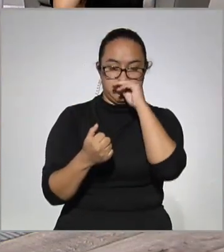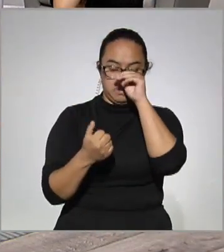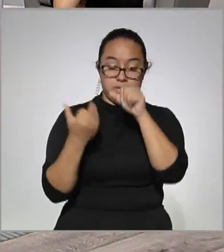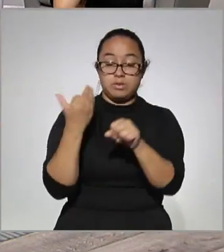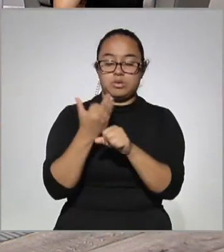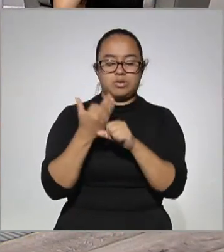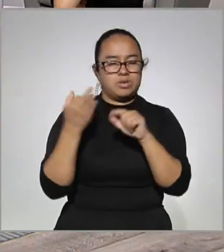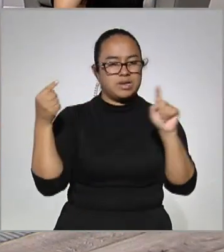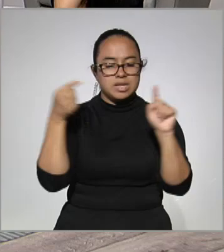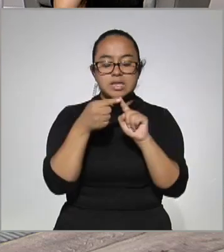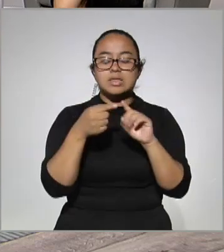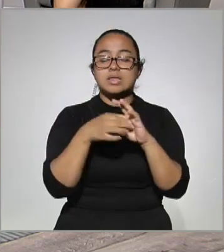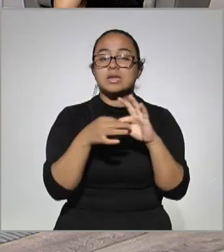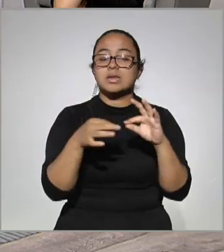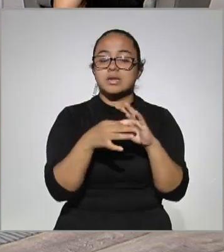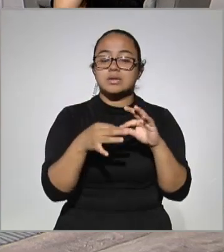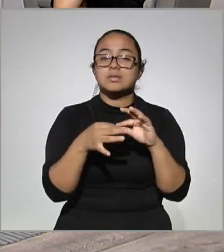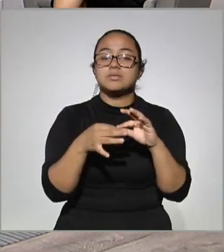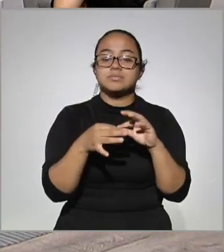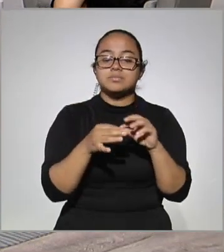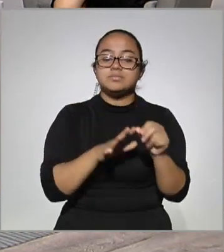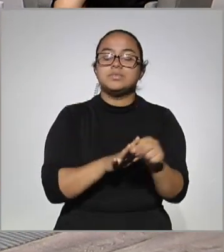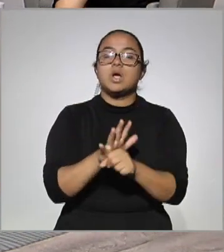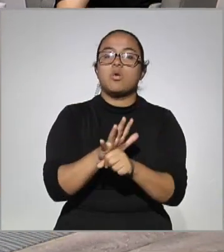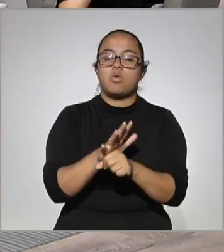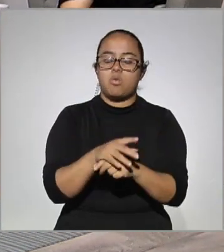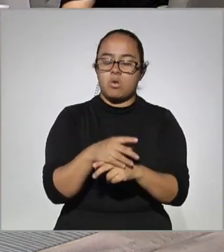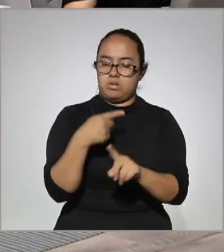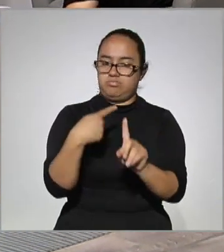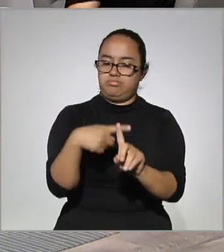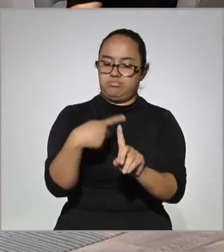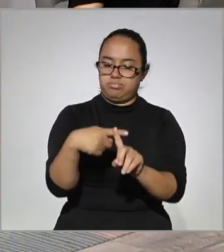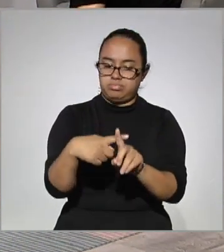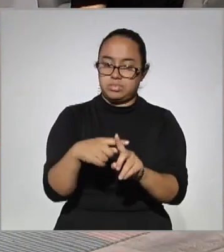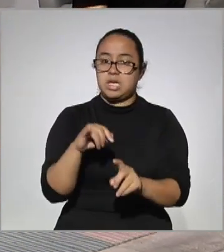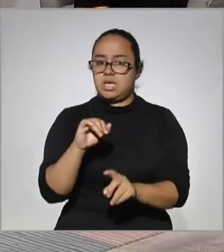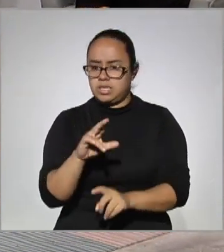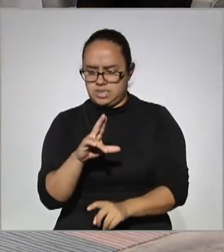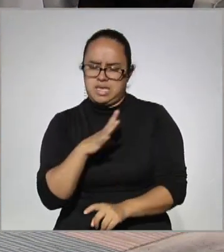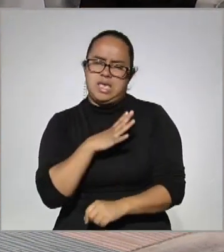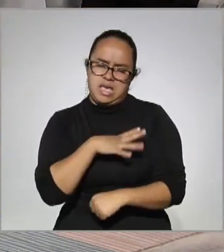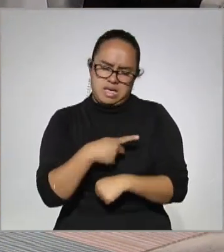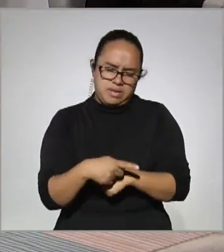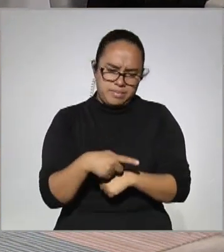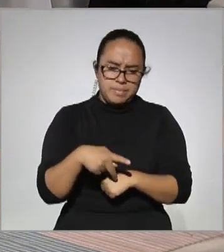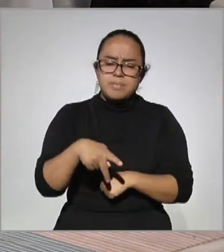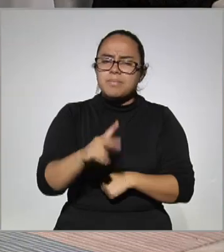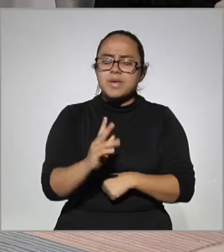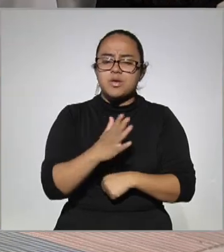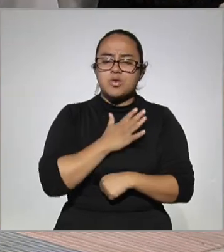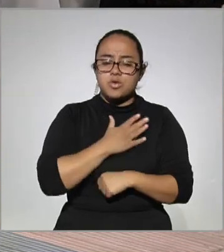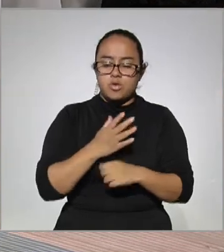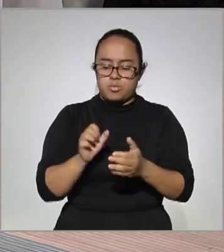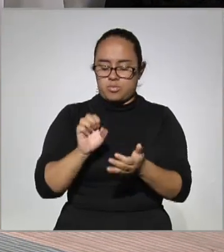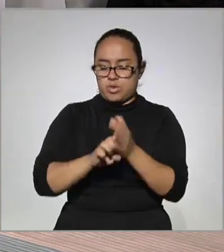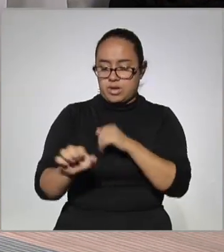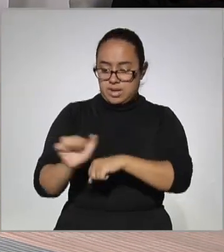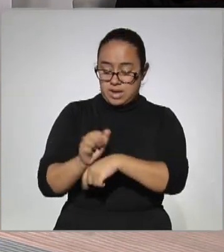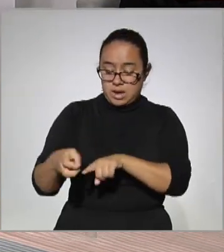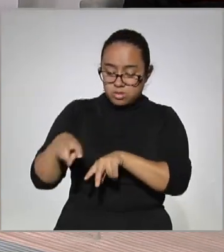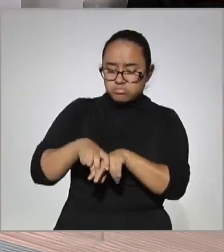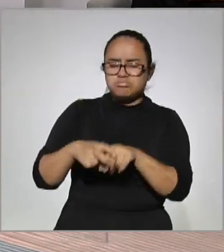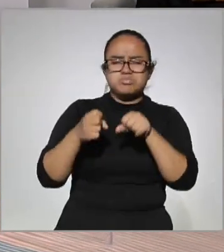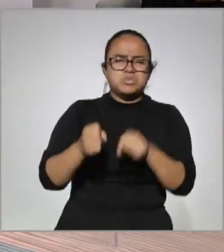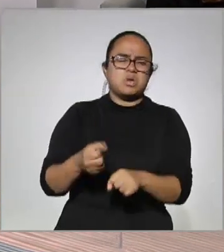que regresemos de este corte, a hablar de cuáles son las ventajas. Sí hay riesgos, pero como les digo yo, si me subo a un coche, ¿hay riesgo